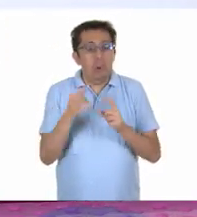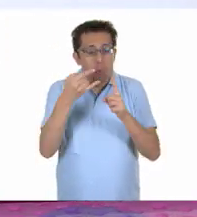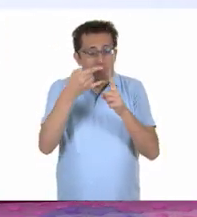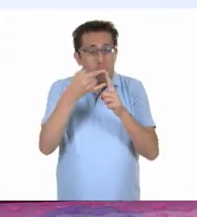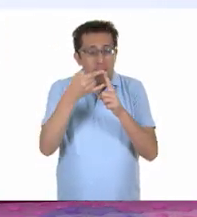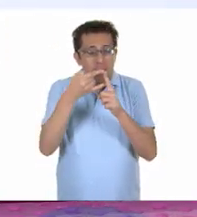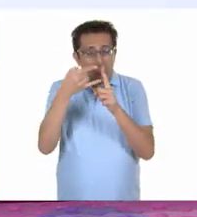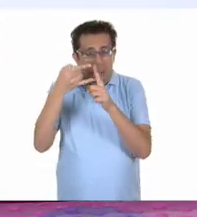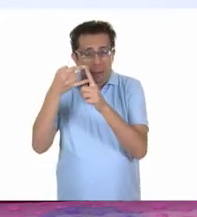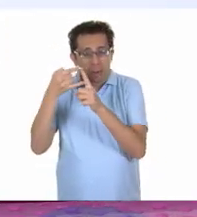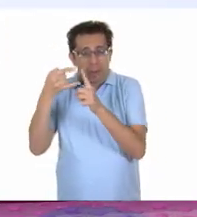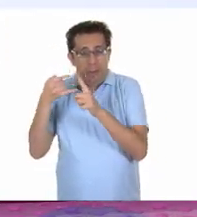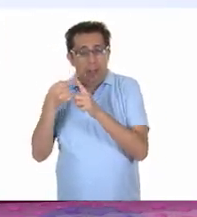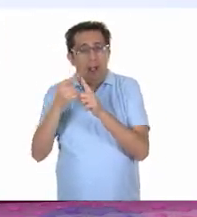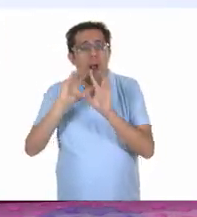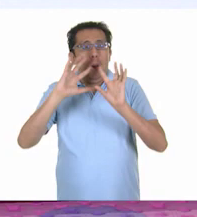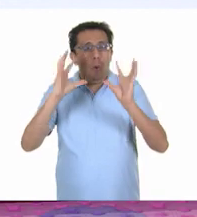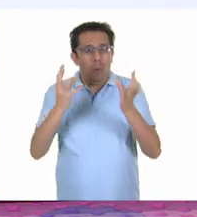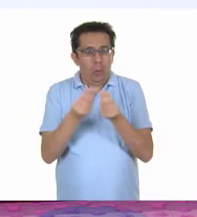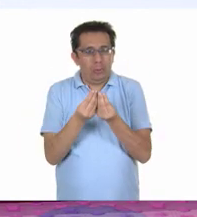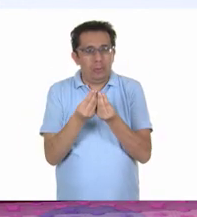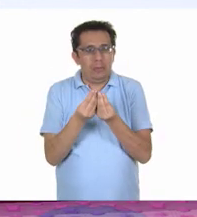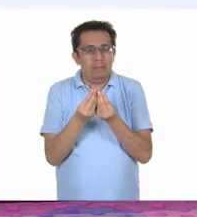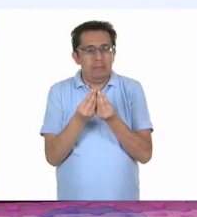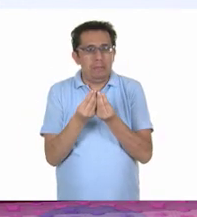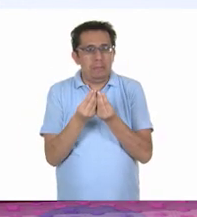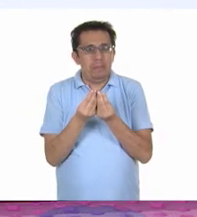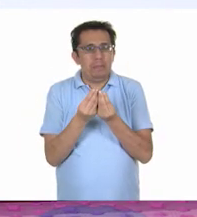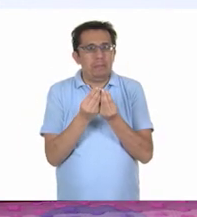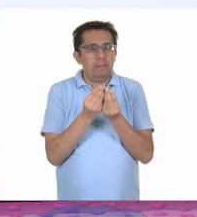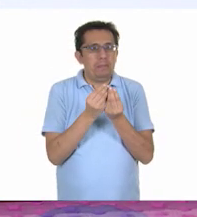Necesitamos poner todos los cuadrados